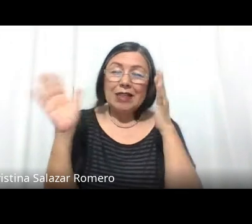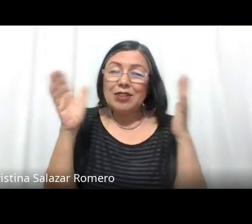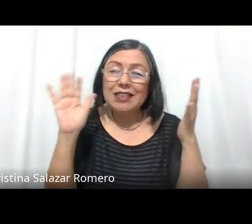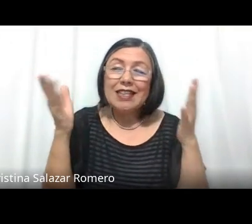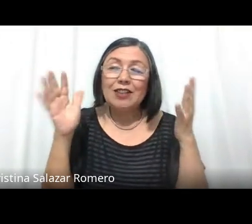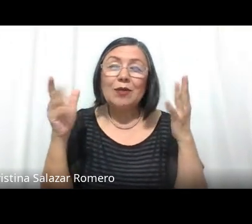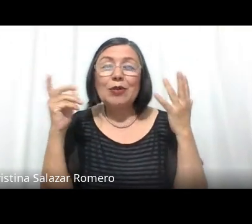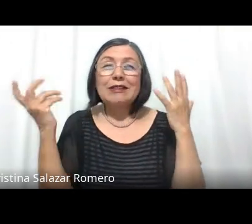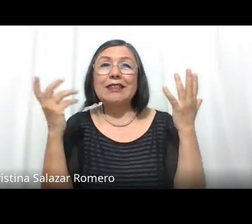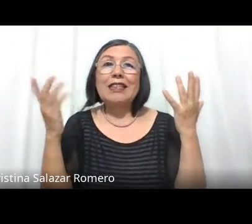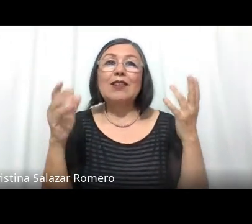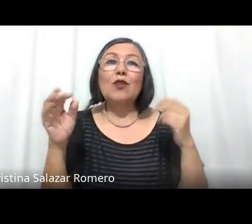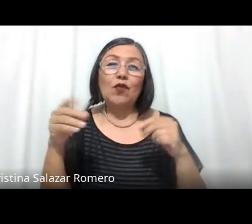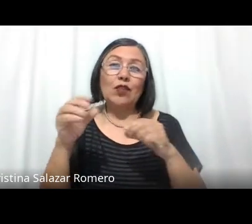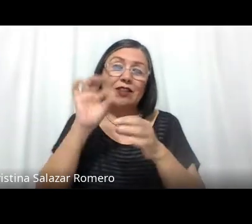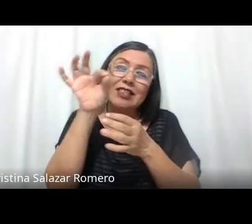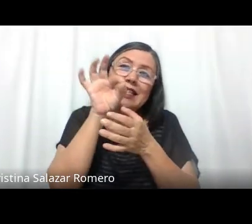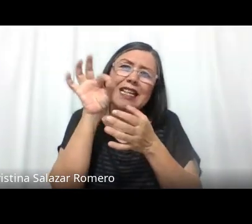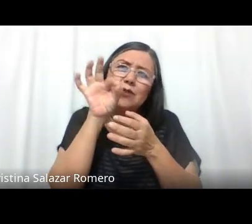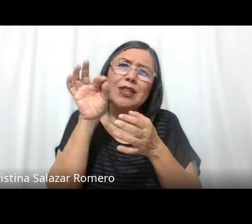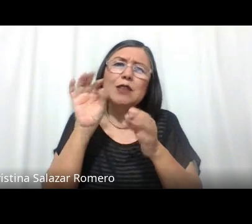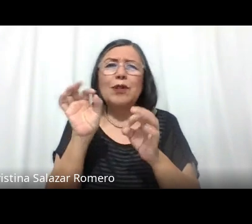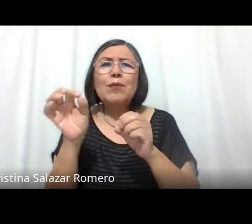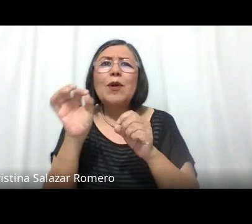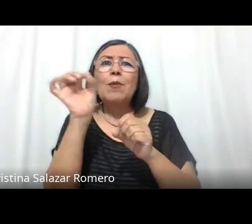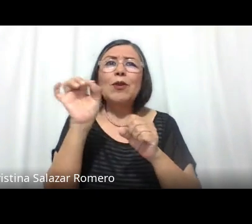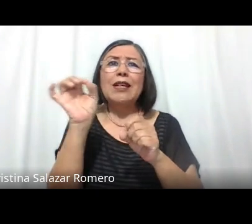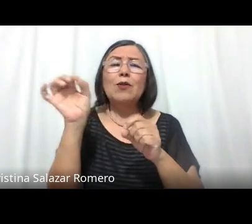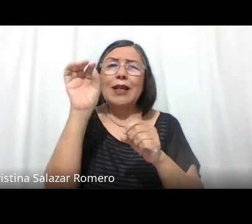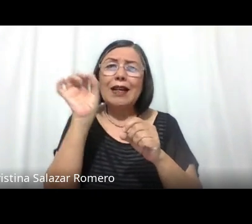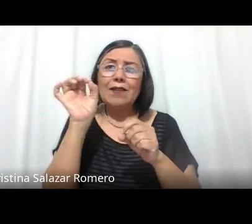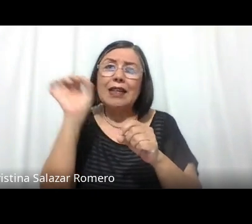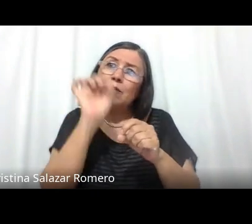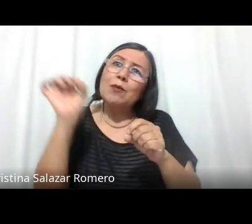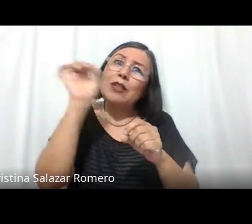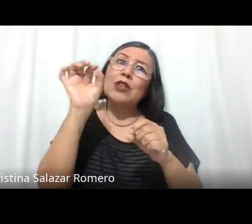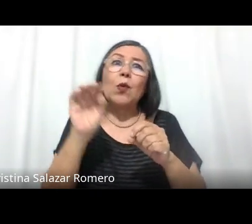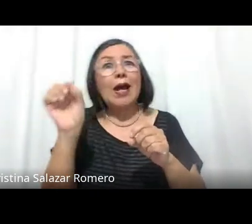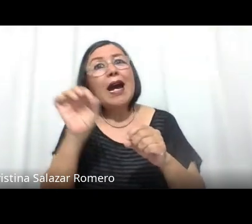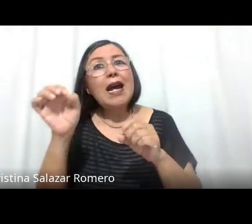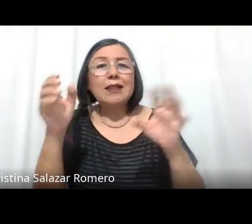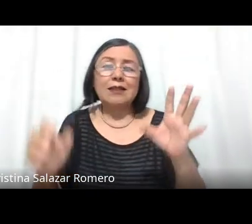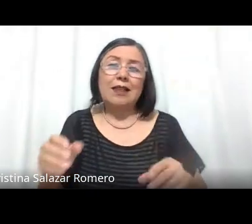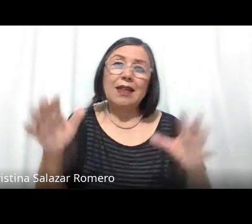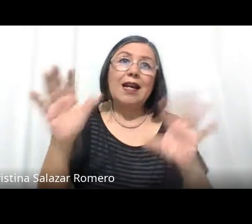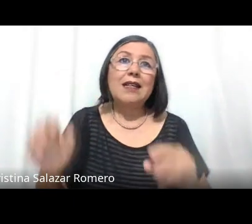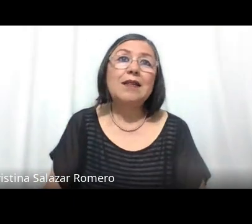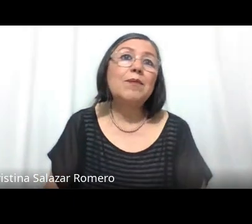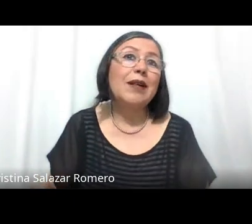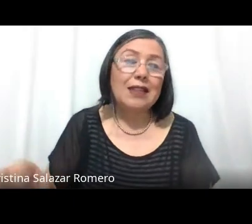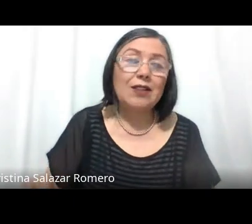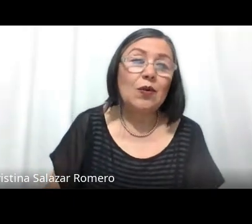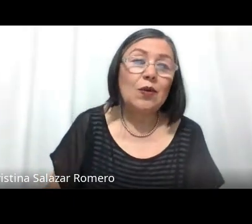y estamos iniciando, pues sí se nos confunde. Entonces de ahí ustedes pueden poner alguna clave, el movimiento circular,